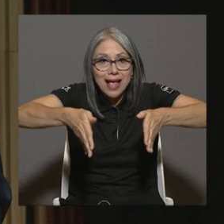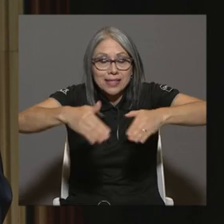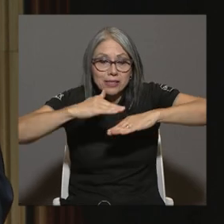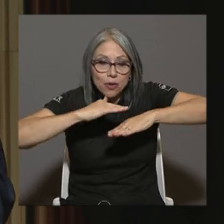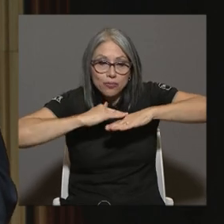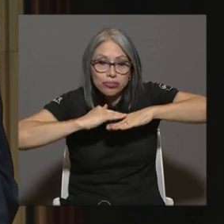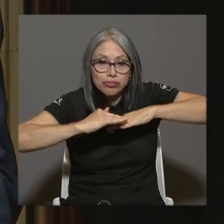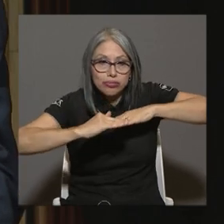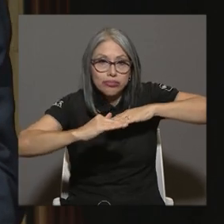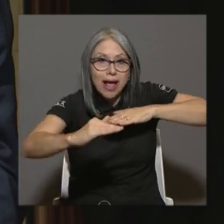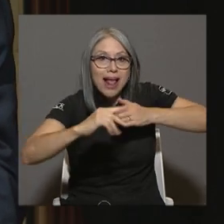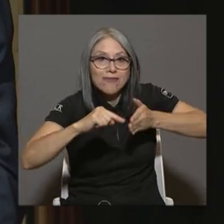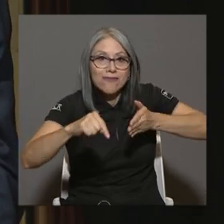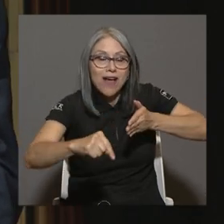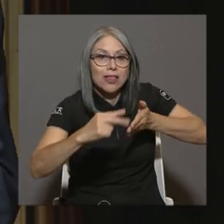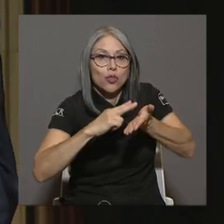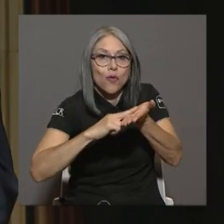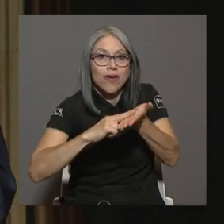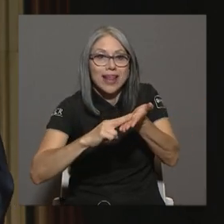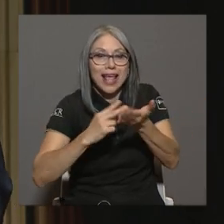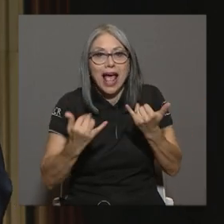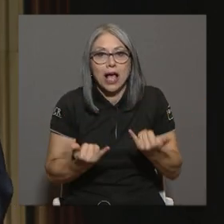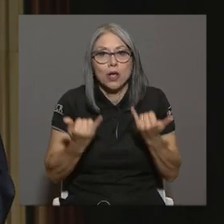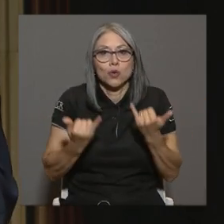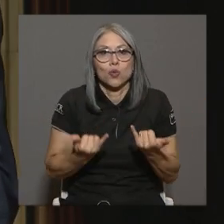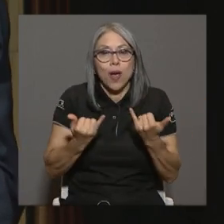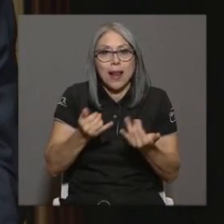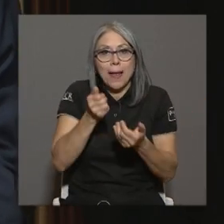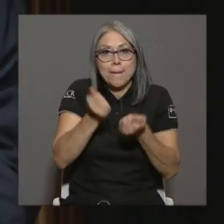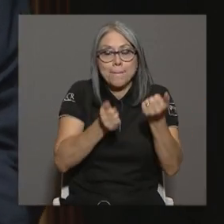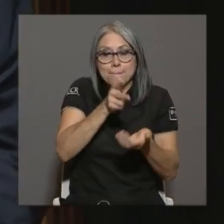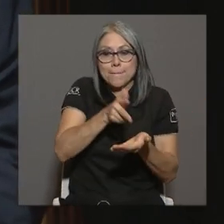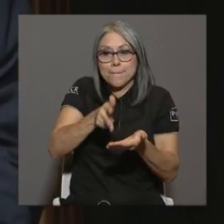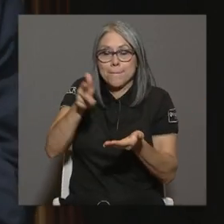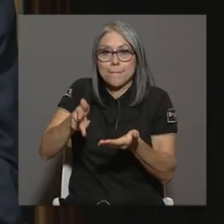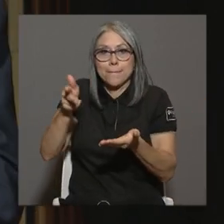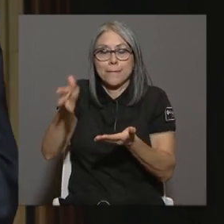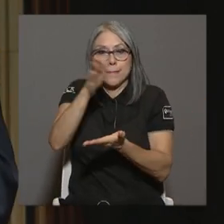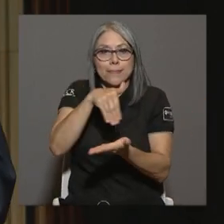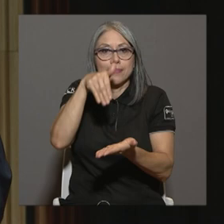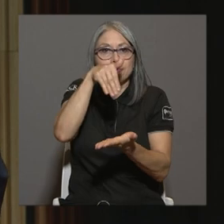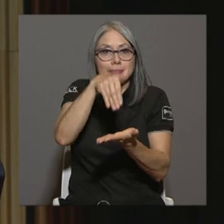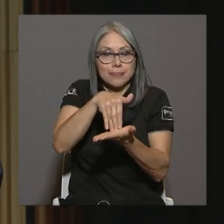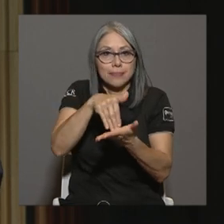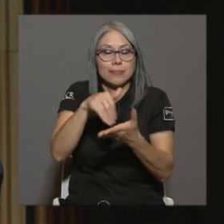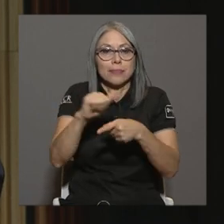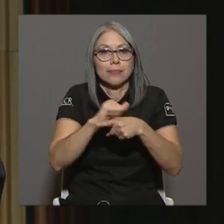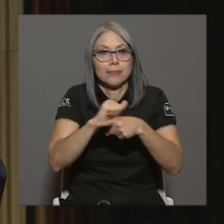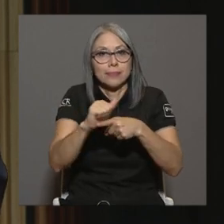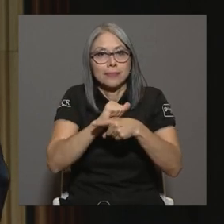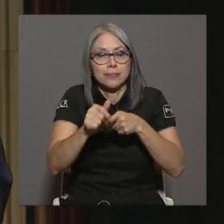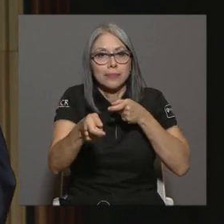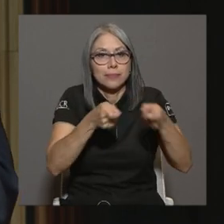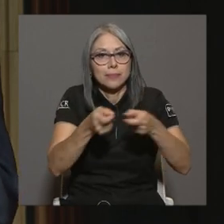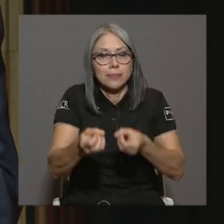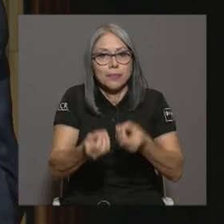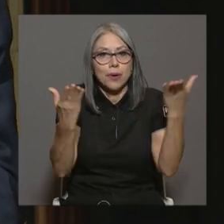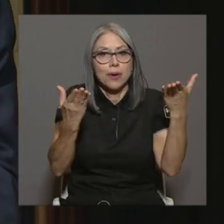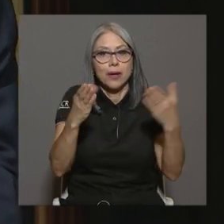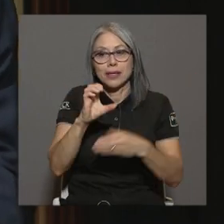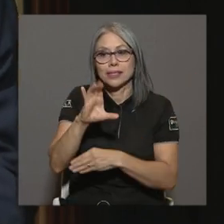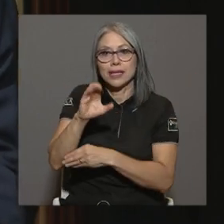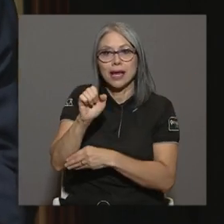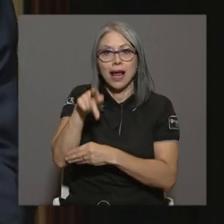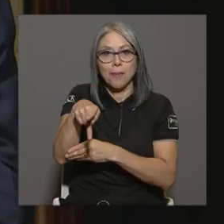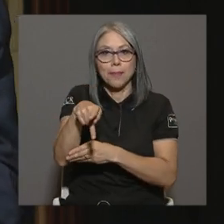verde del actual parqueo del Centro de Investigación y Capacitación en Administración Pública, CICAP, la firma